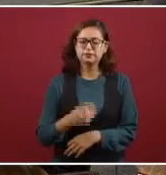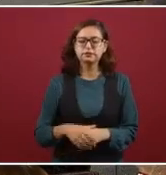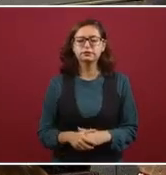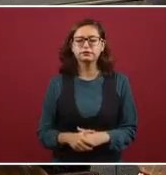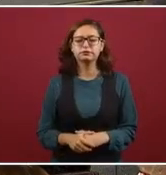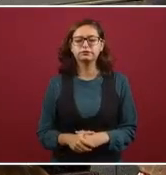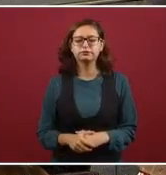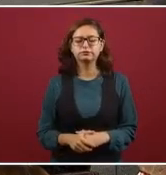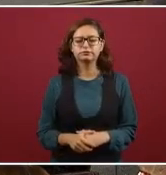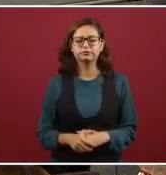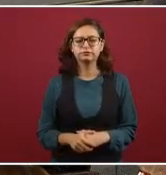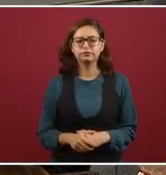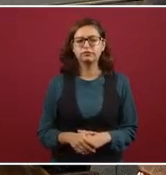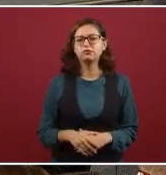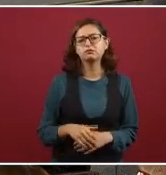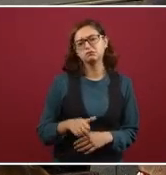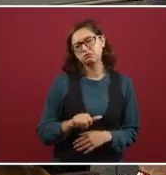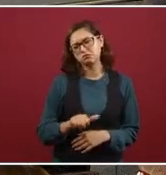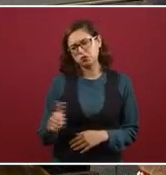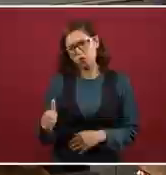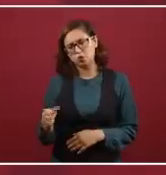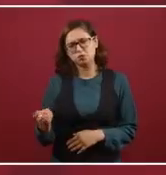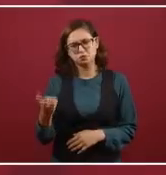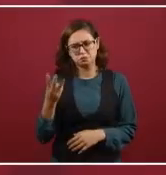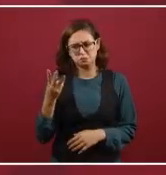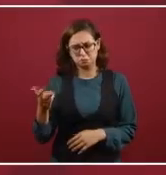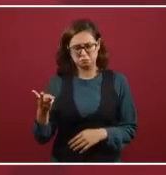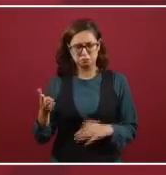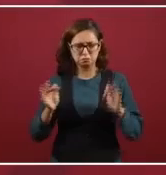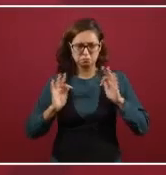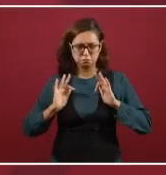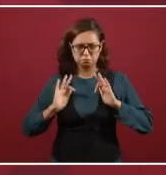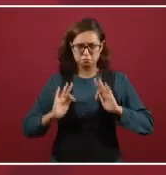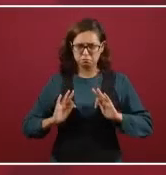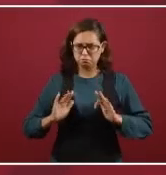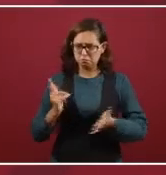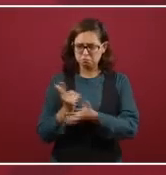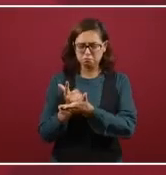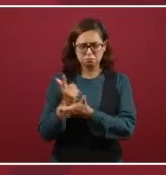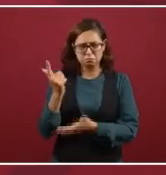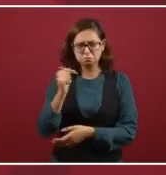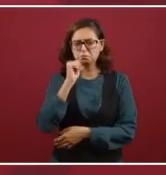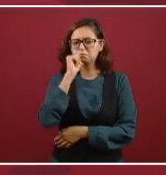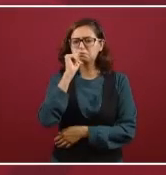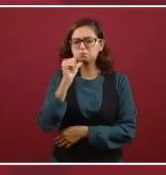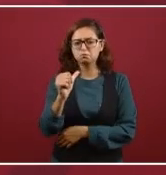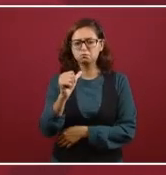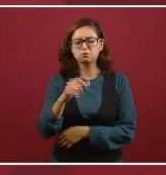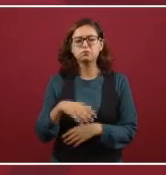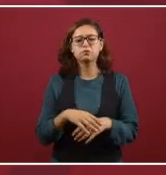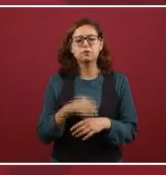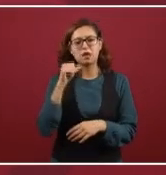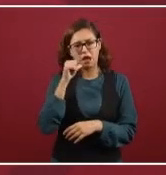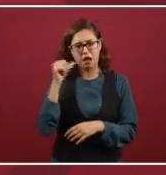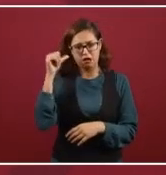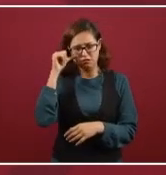y 3 en situación estable y fuera de riesgo. Este fue el reporte médico que ayer me entregaron en